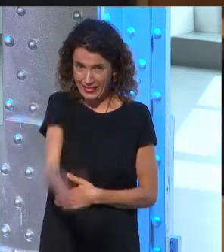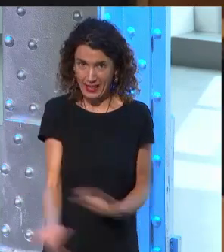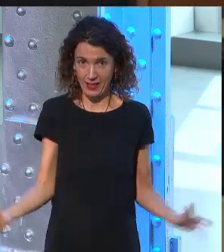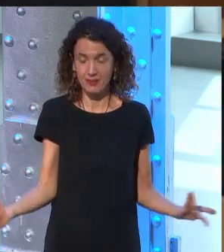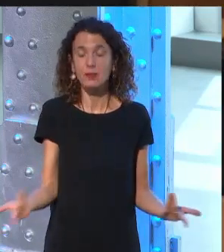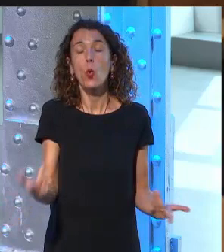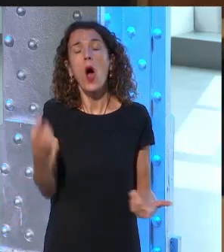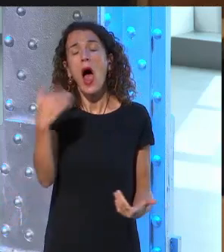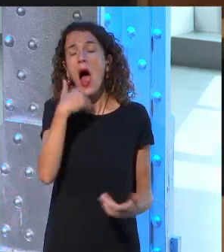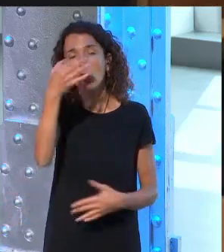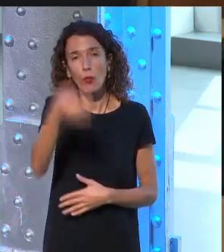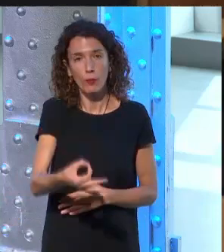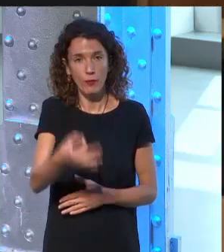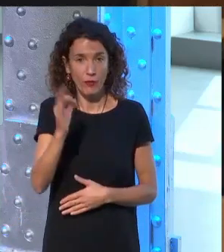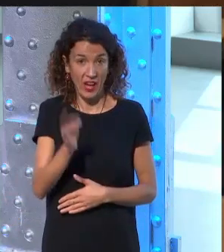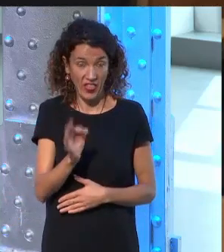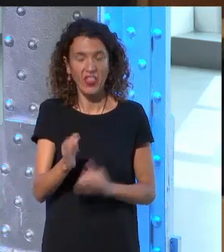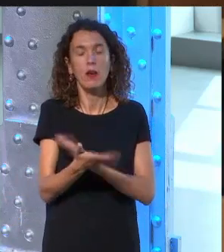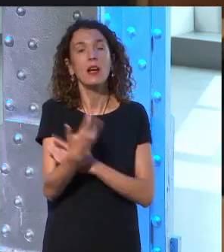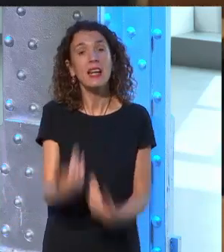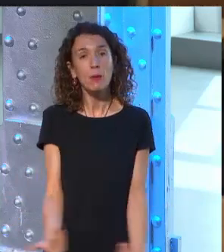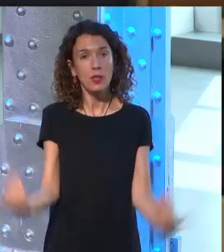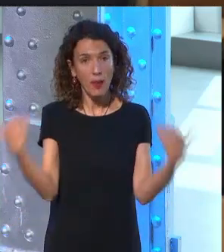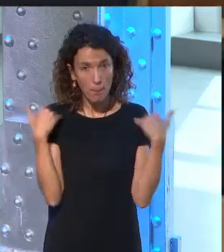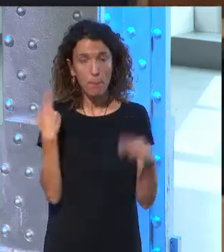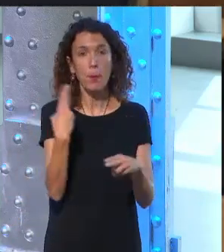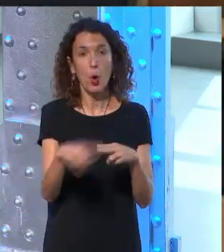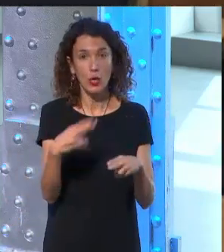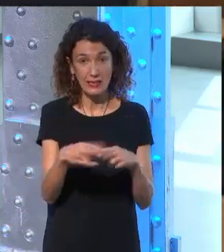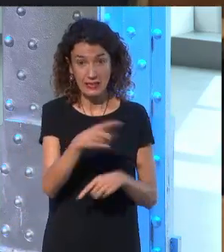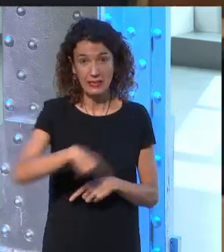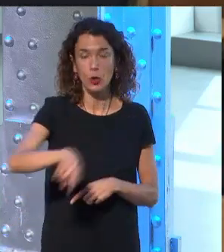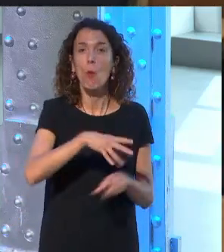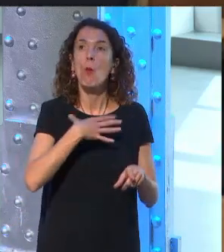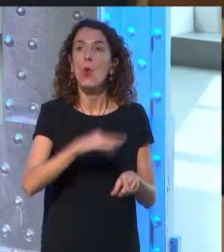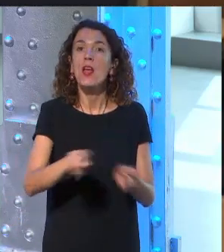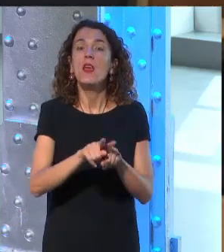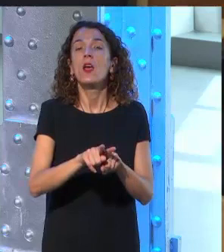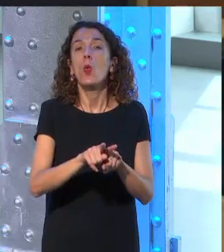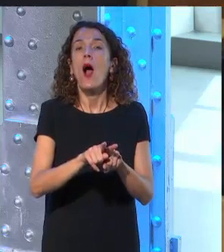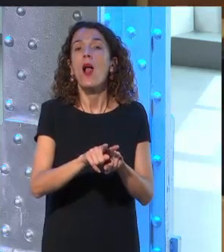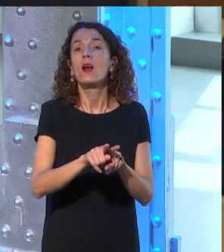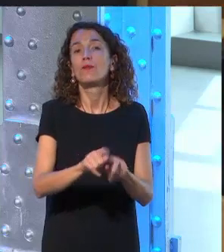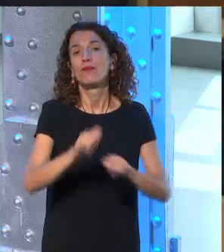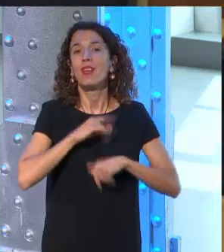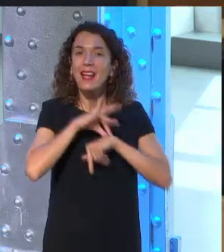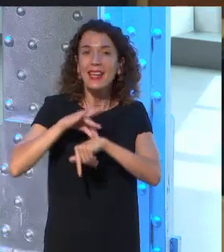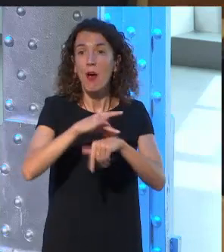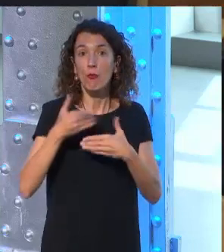cierta. La responsabilidad de los políticos, que son los que pueden dirigir nuestro futuro, es